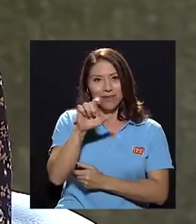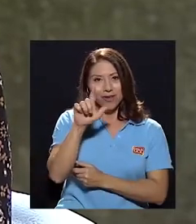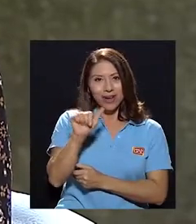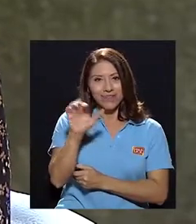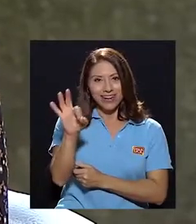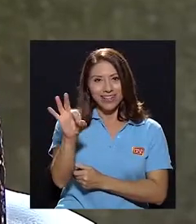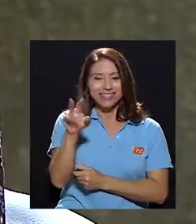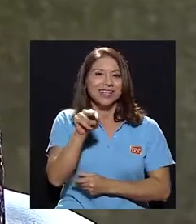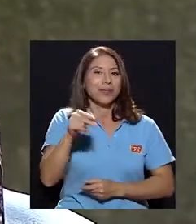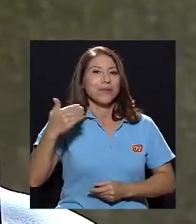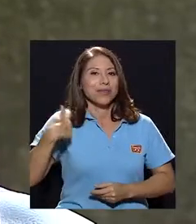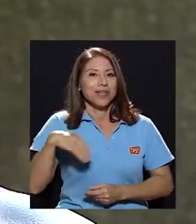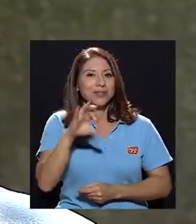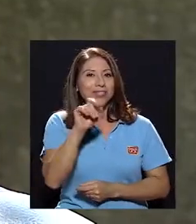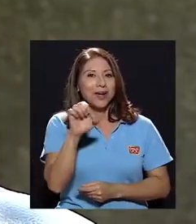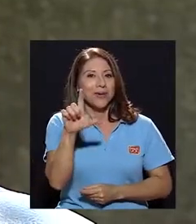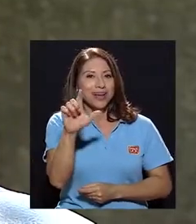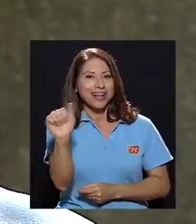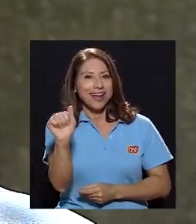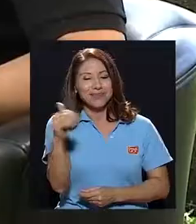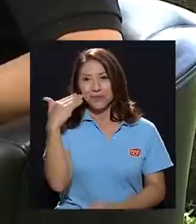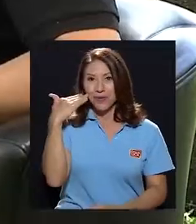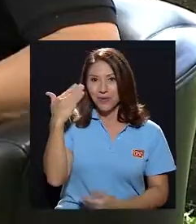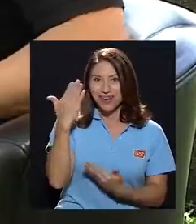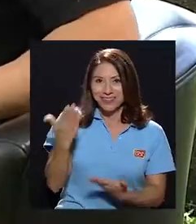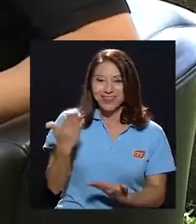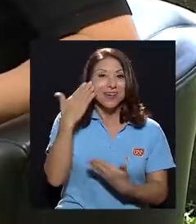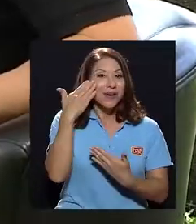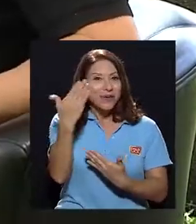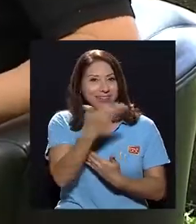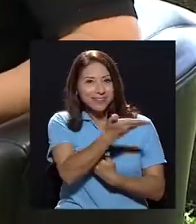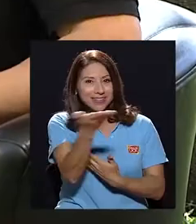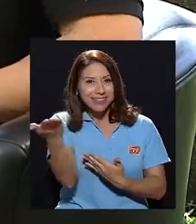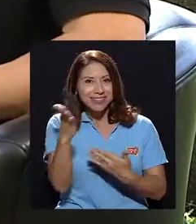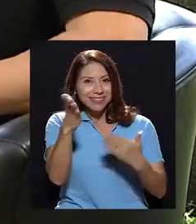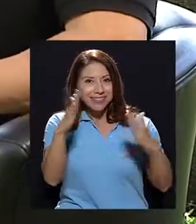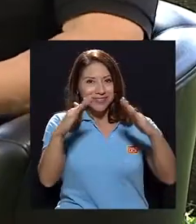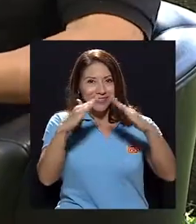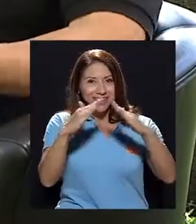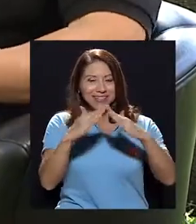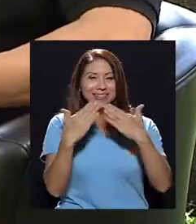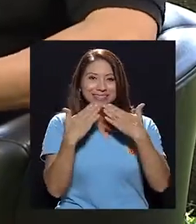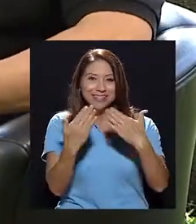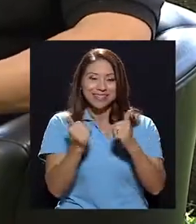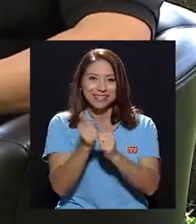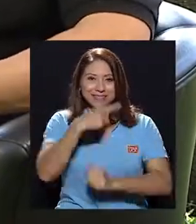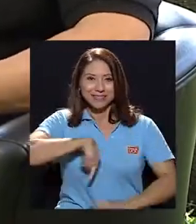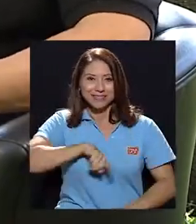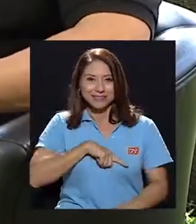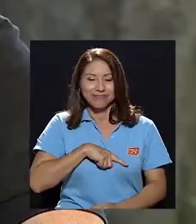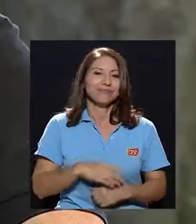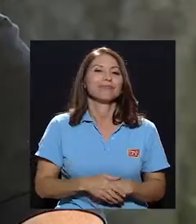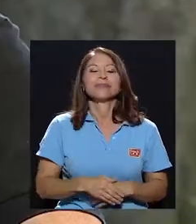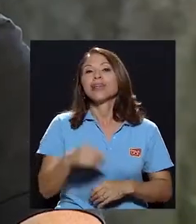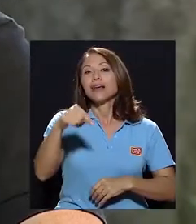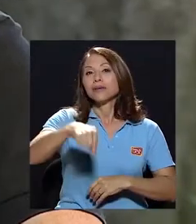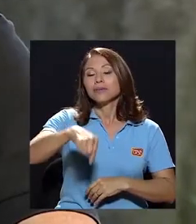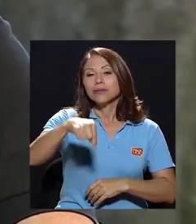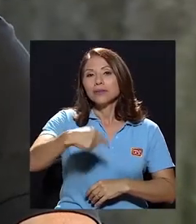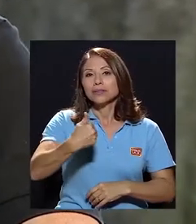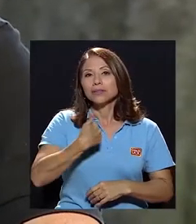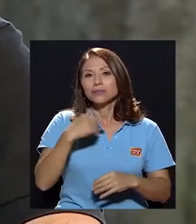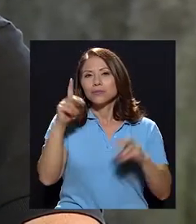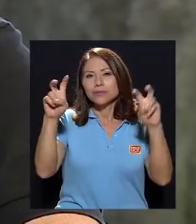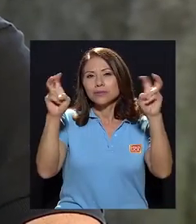Fabiola Fernández y mi compañero Saúl Aguilar. Hola Fabiola y hola a ustedes en sus hogares. Muchísimas gracias por acompañarnos. Para el día de